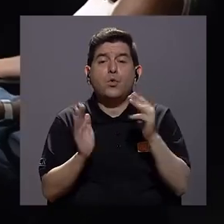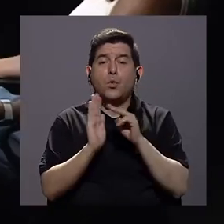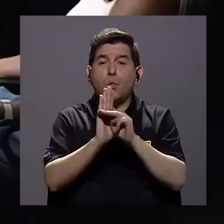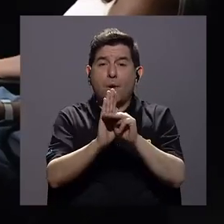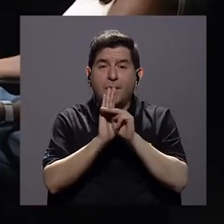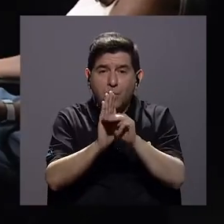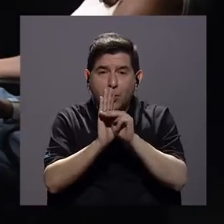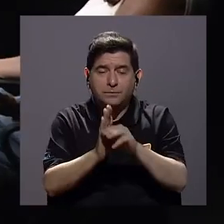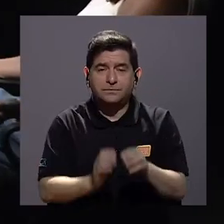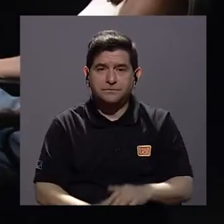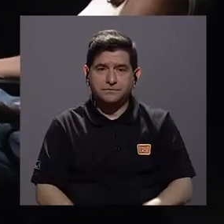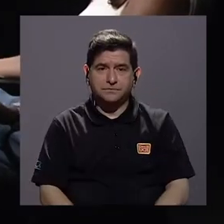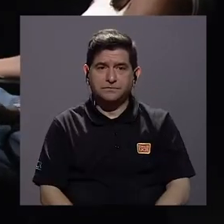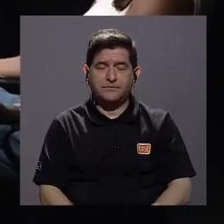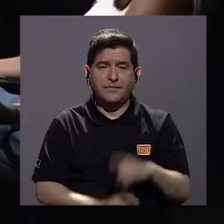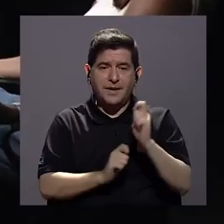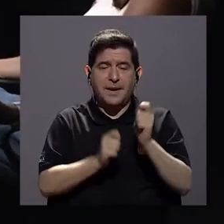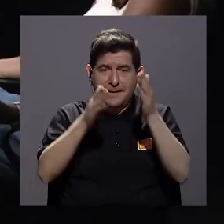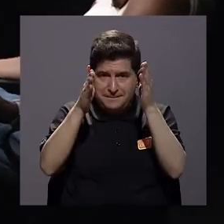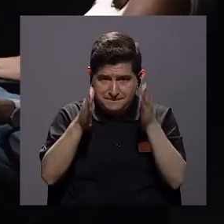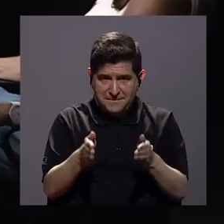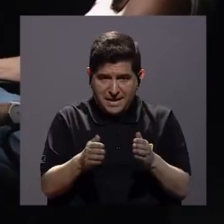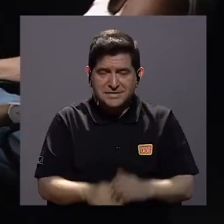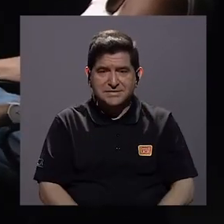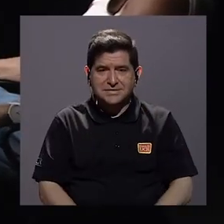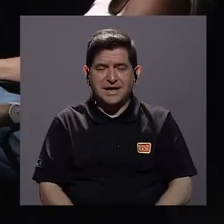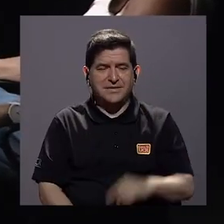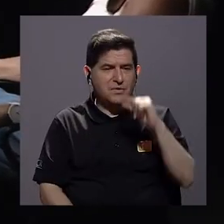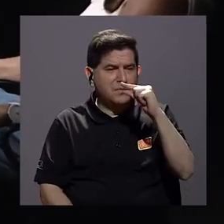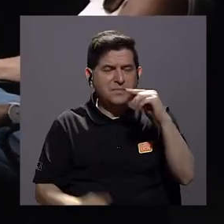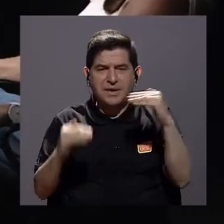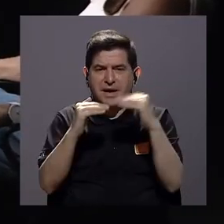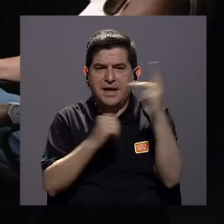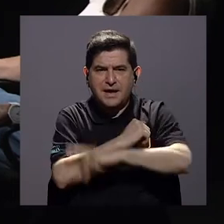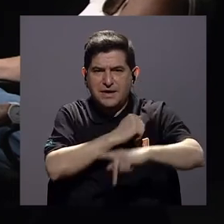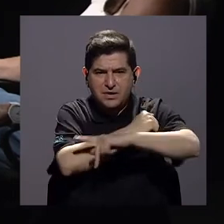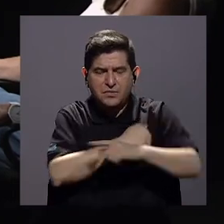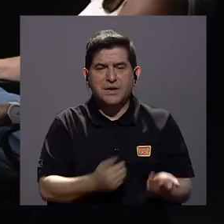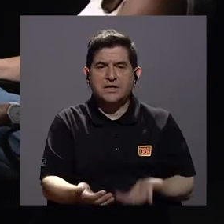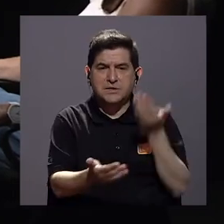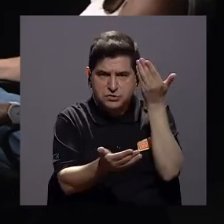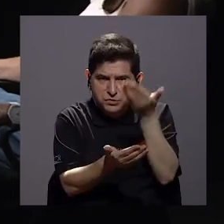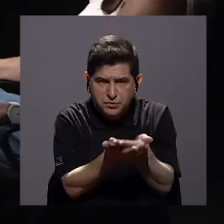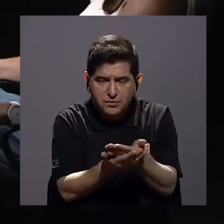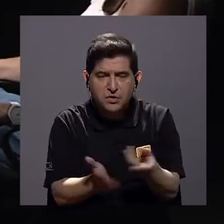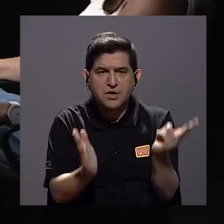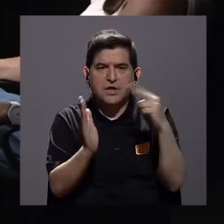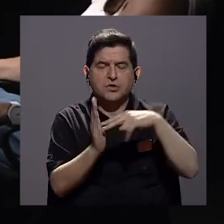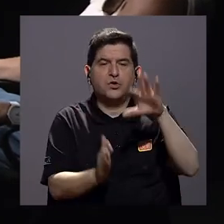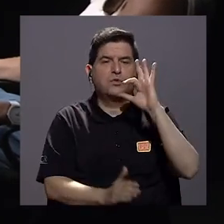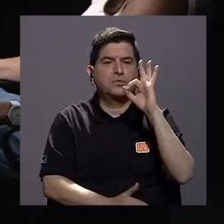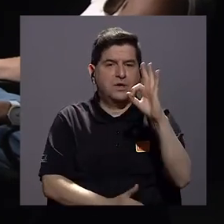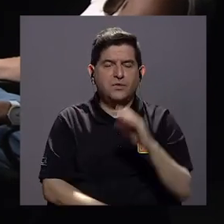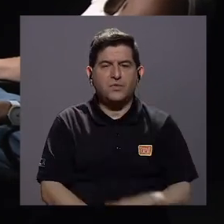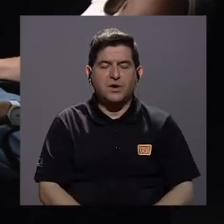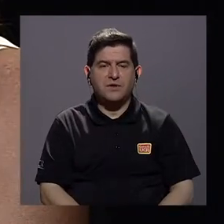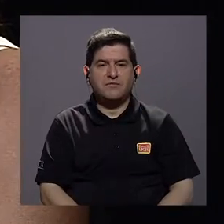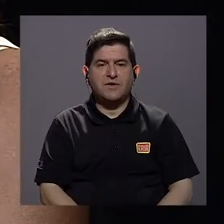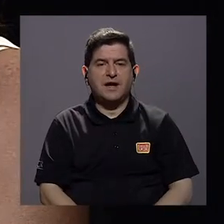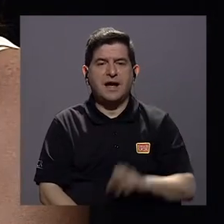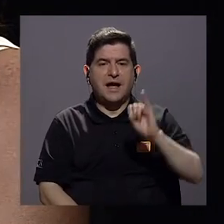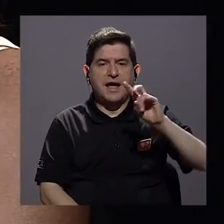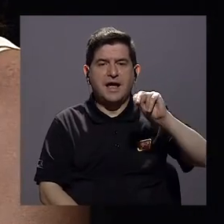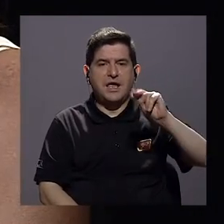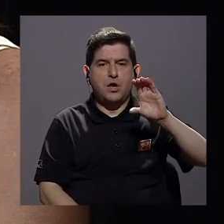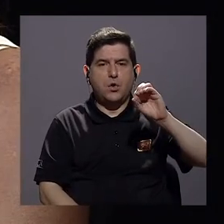Los pescadores artesanales del país propusieron en el 2009 al Incopesca desarrollar